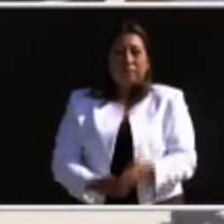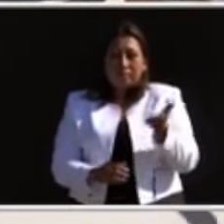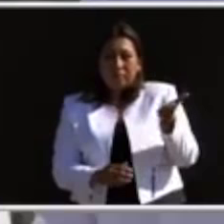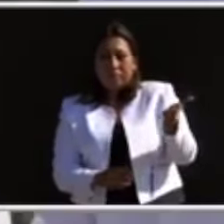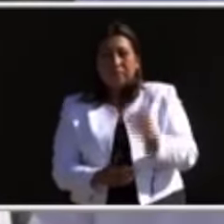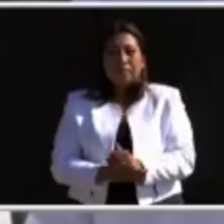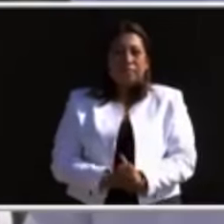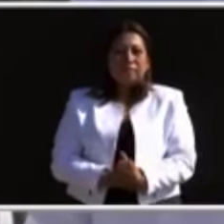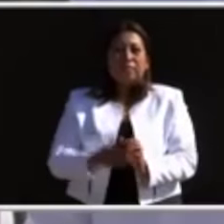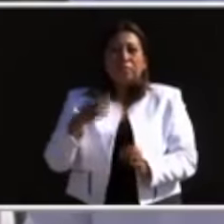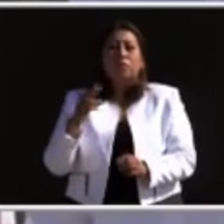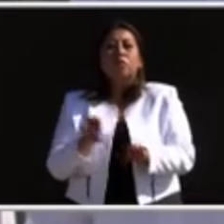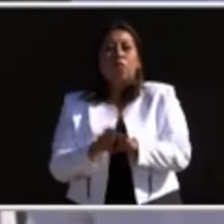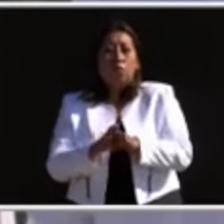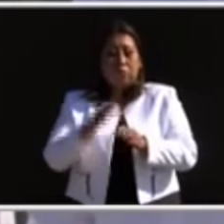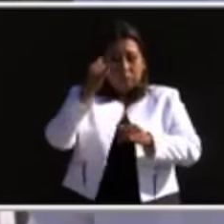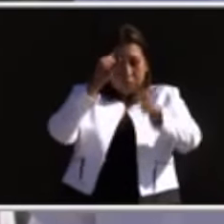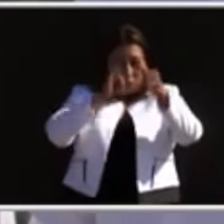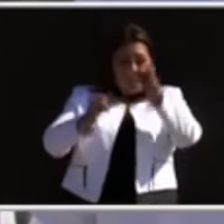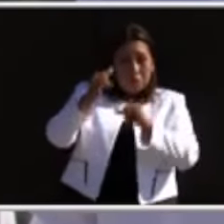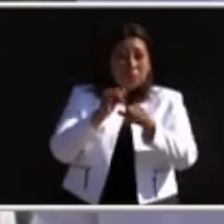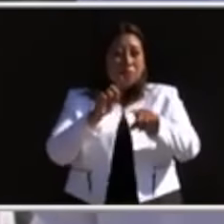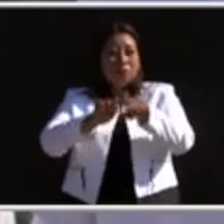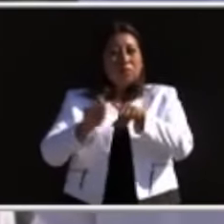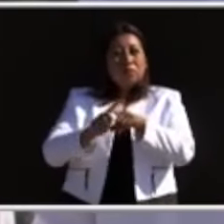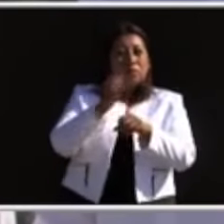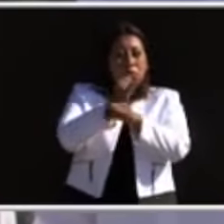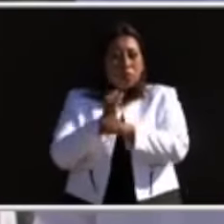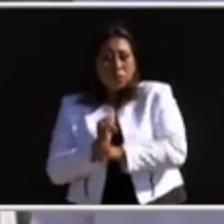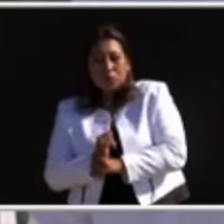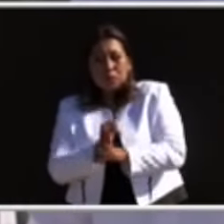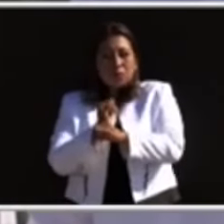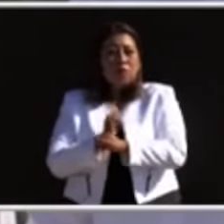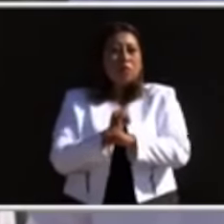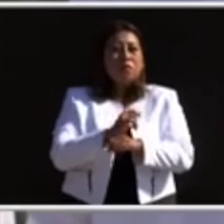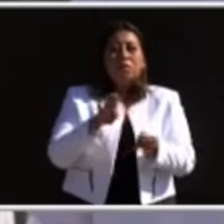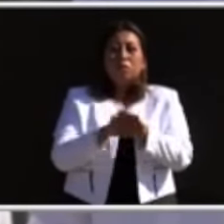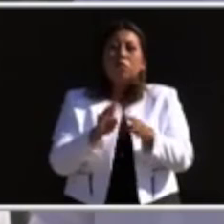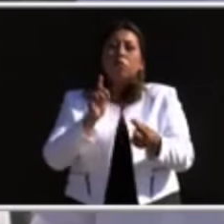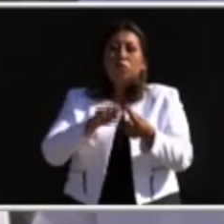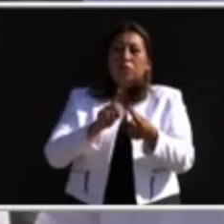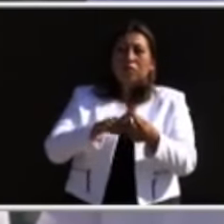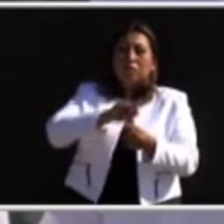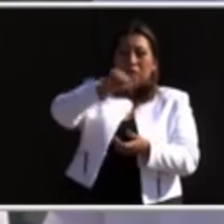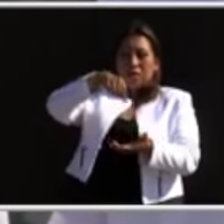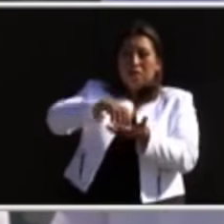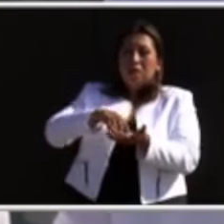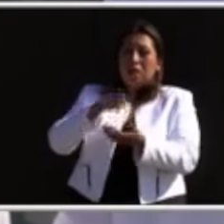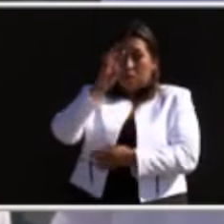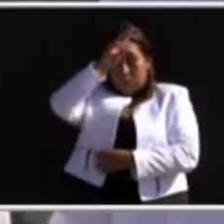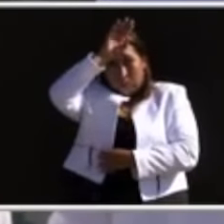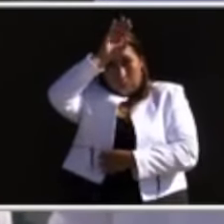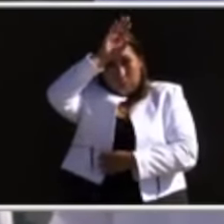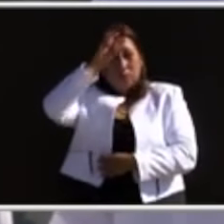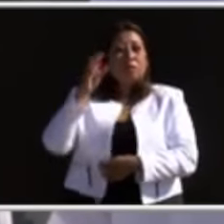Alejandro es ingeniero industrial y de sistemas por el Instituto Tecnológico de Estudios Superiores de Monterrey.